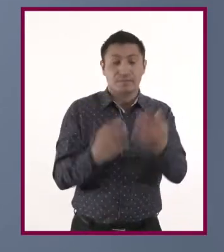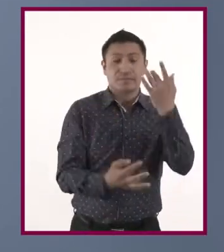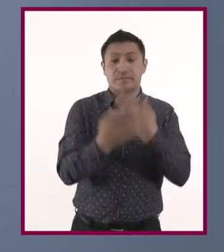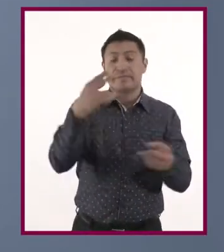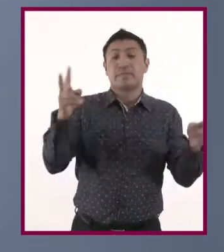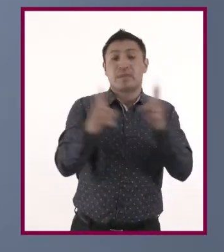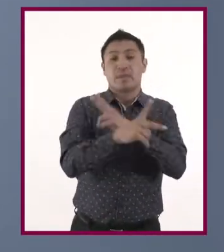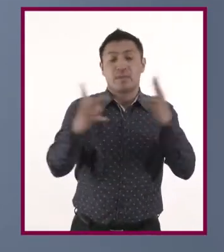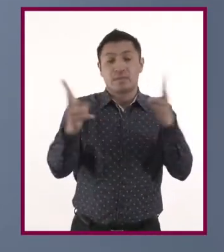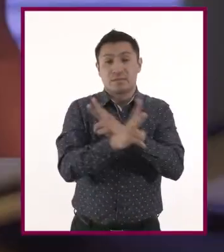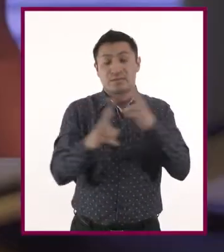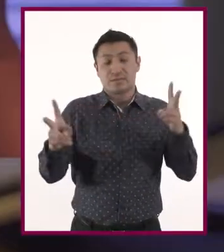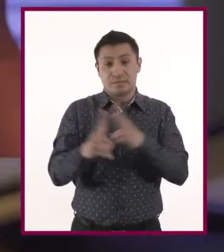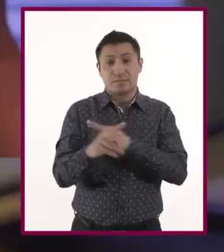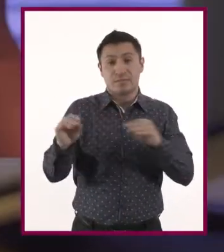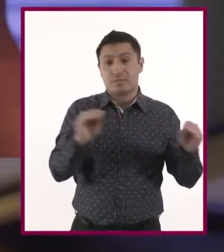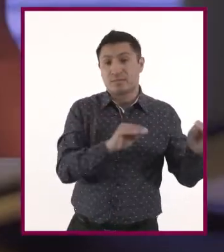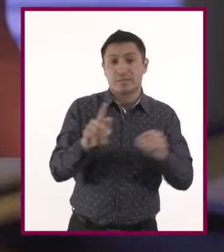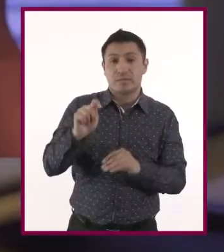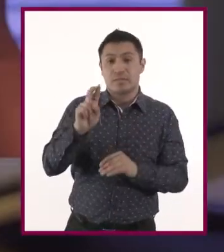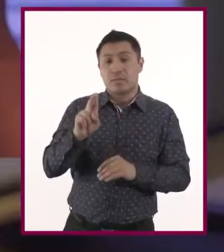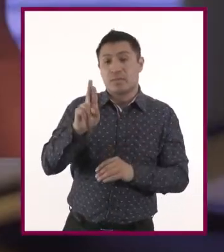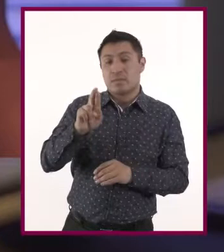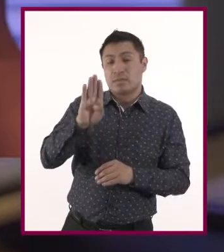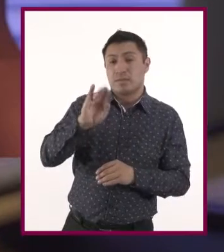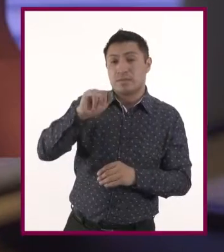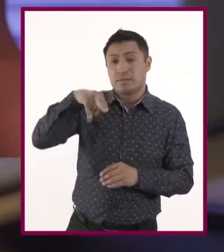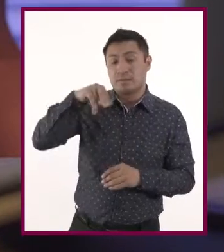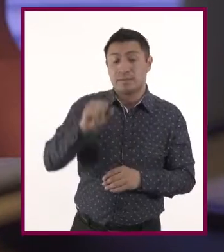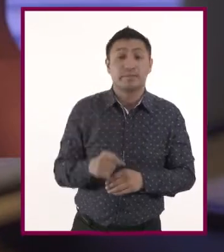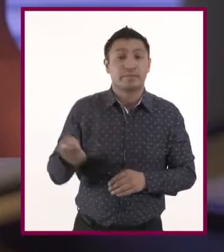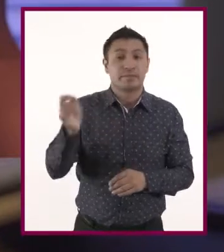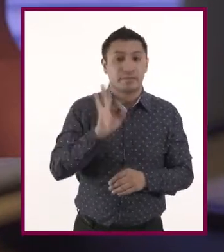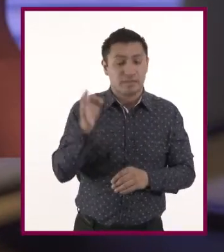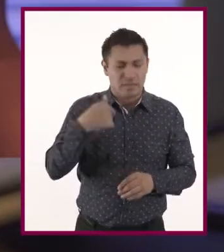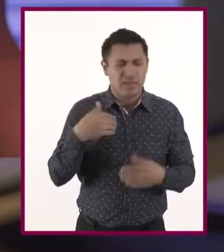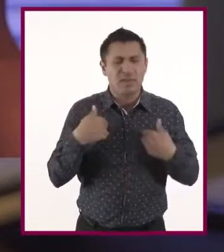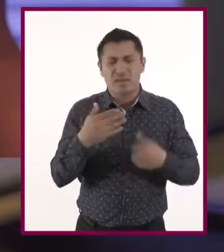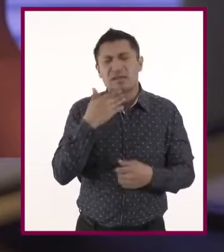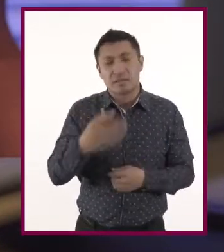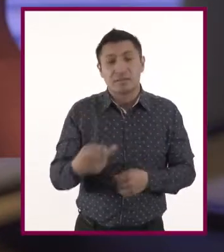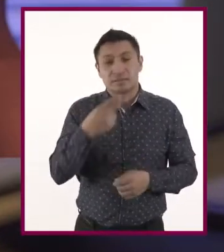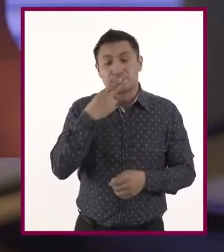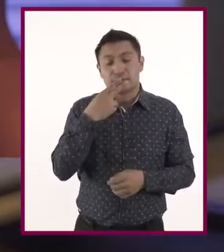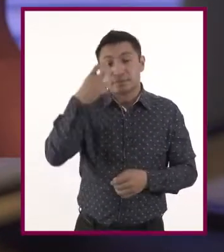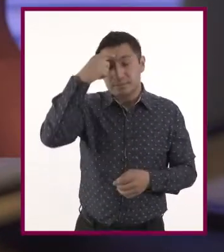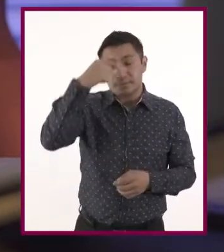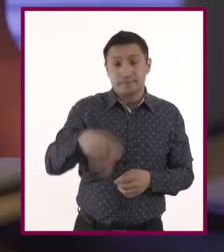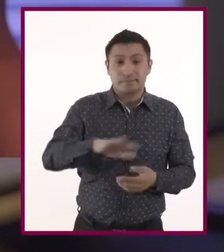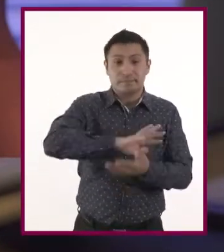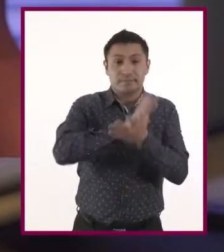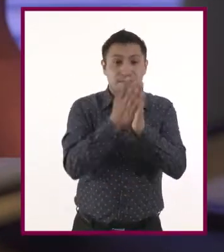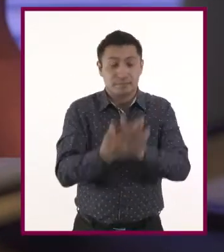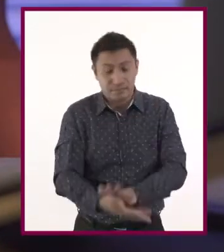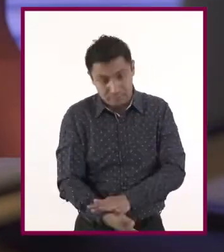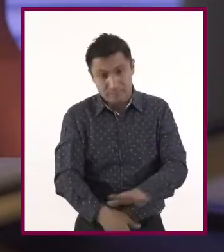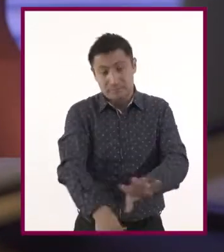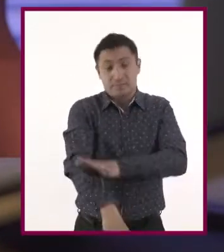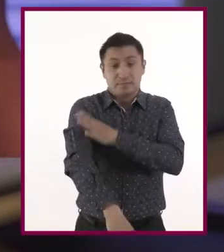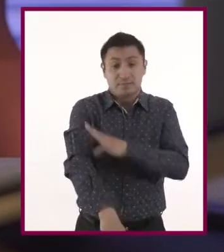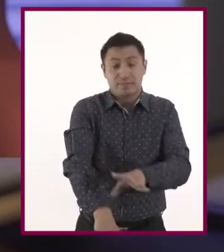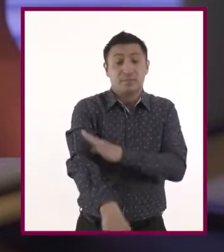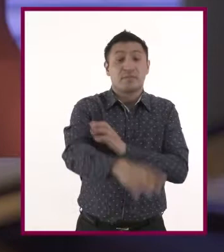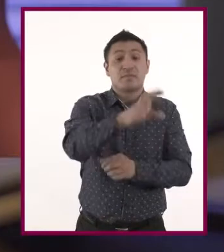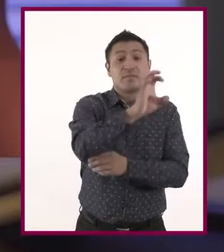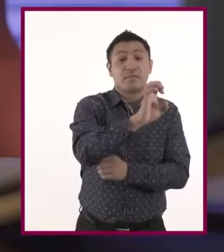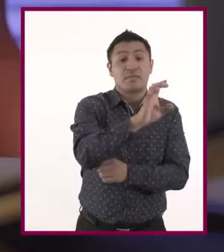vapor y mover turbinas. Si entendí bien, los paneles fotovoltaicos usan la luz solar para transformarla en electricidad y los colectores